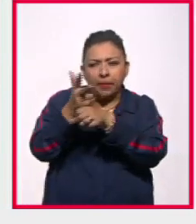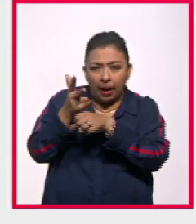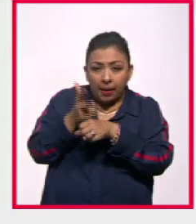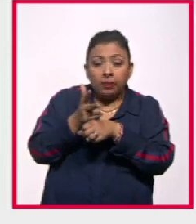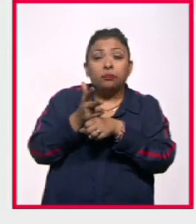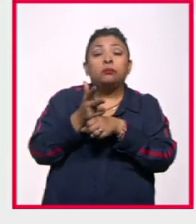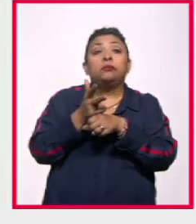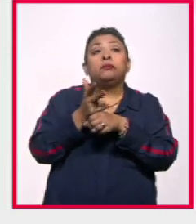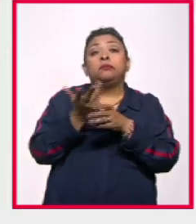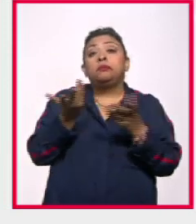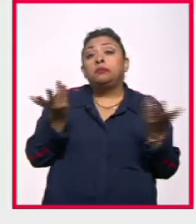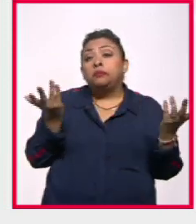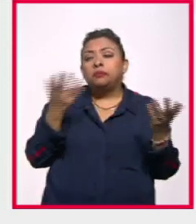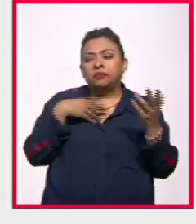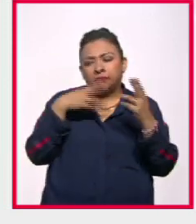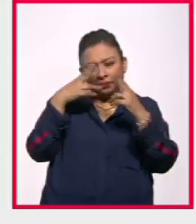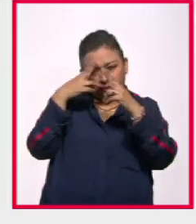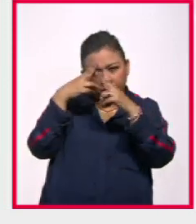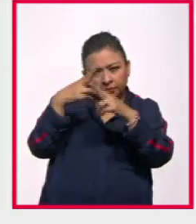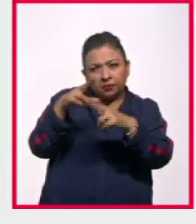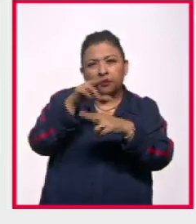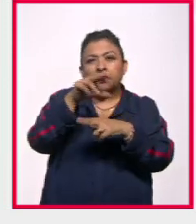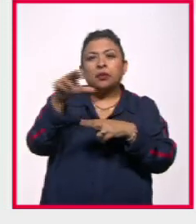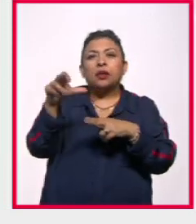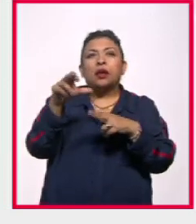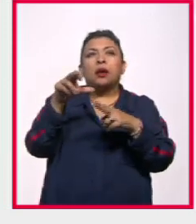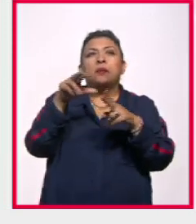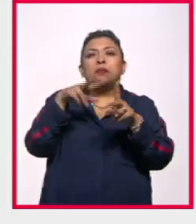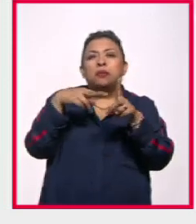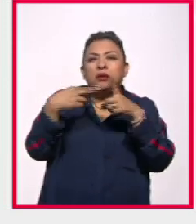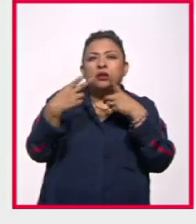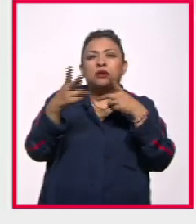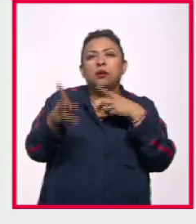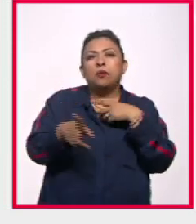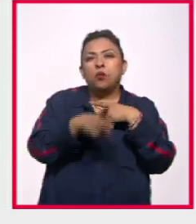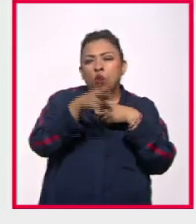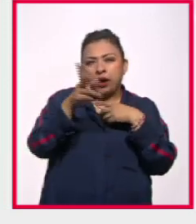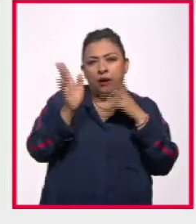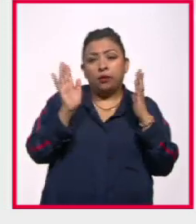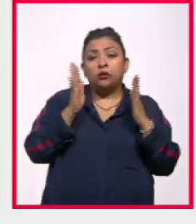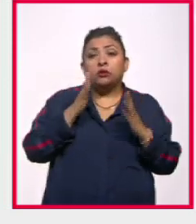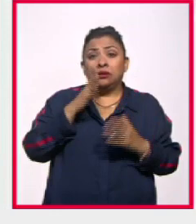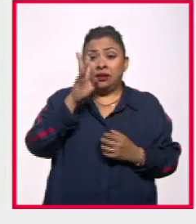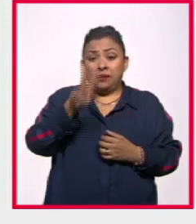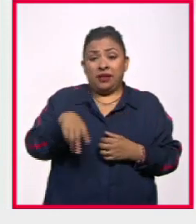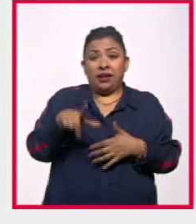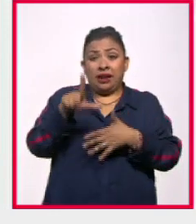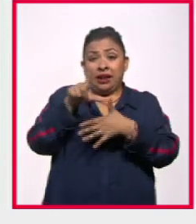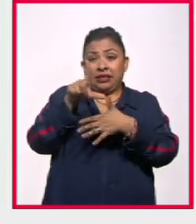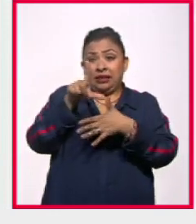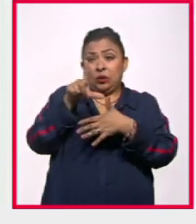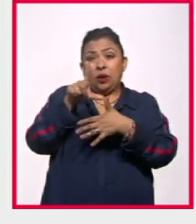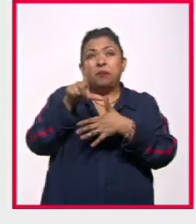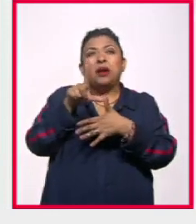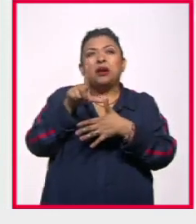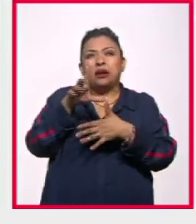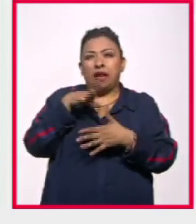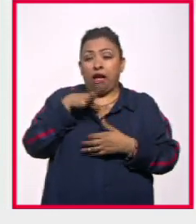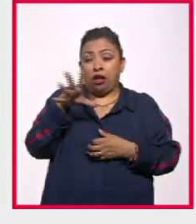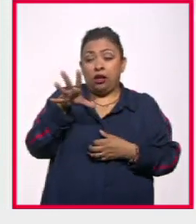pues, un homenaje como a las vistas y a los pueblos de mi país, de donde en realidad Latinoamérica es como es